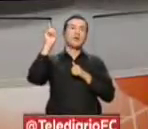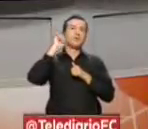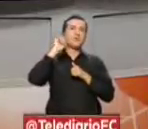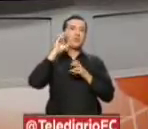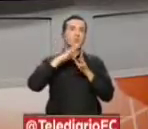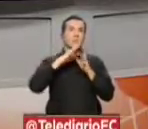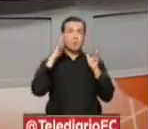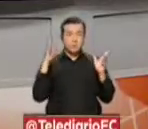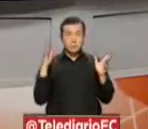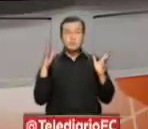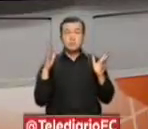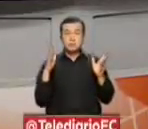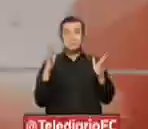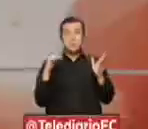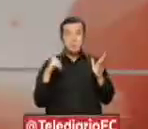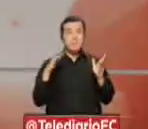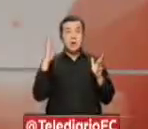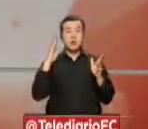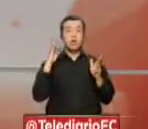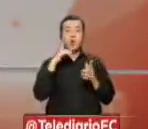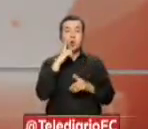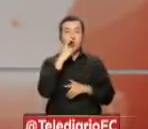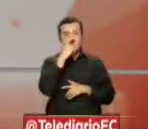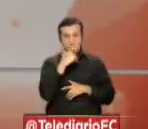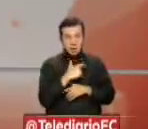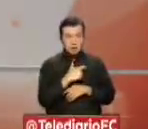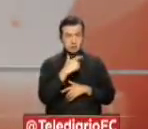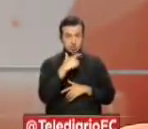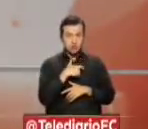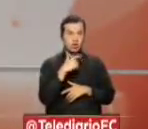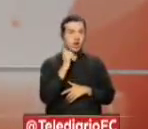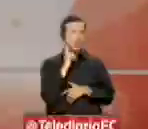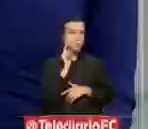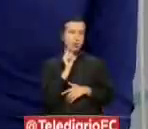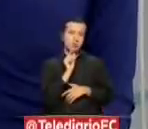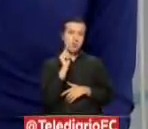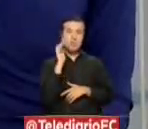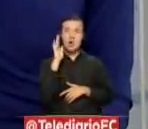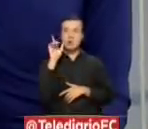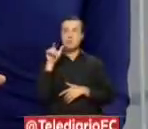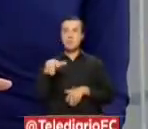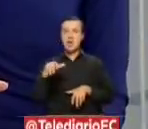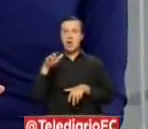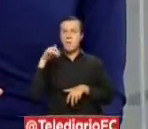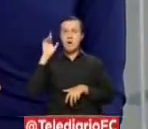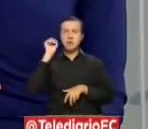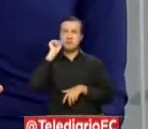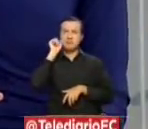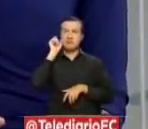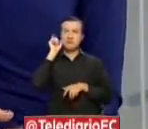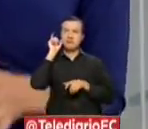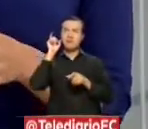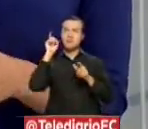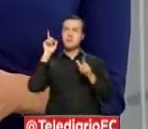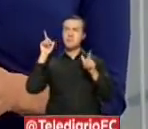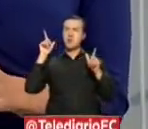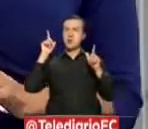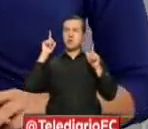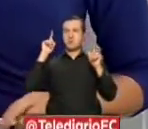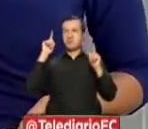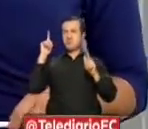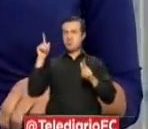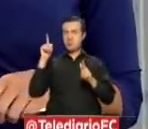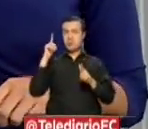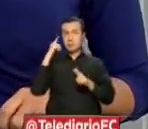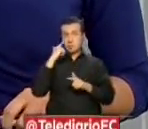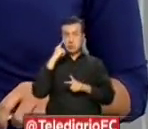cientos de metros. Sí, 40 veces más potente que el oído humano que tienen los perritos. Interesante. Entonces, así es como tenemos que identificar cuando hay una infección